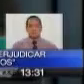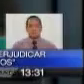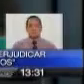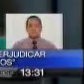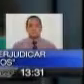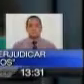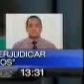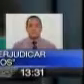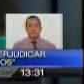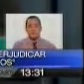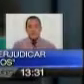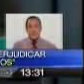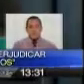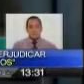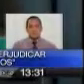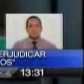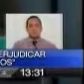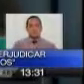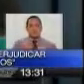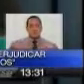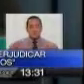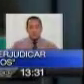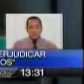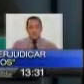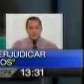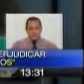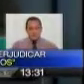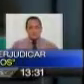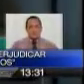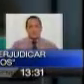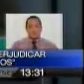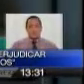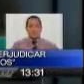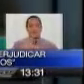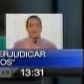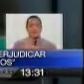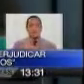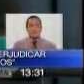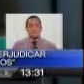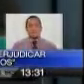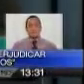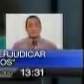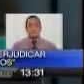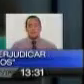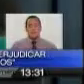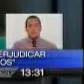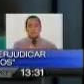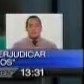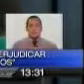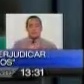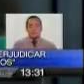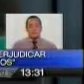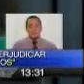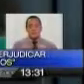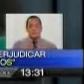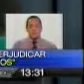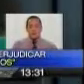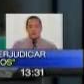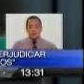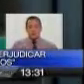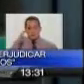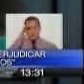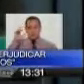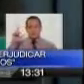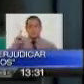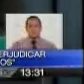es realizar todos los esfuerzos legales para defender precisamente al comando Chavín